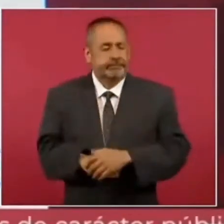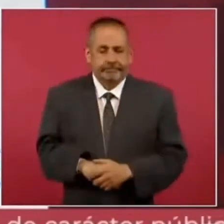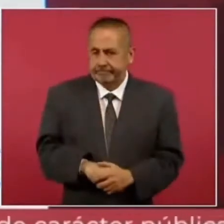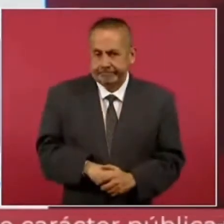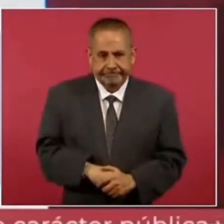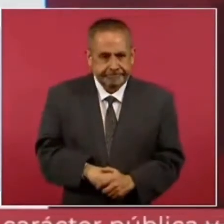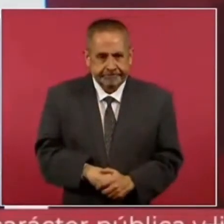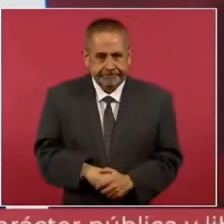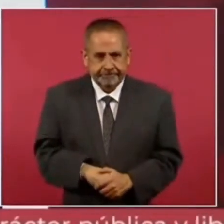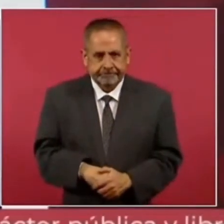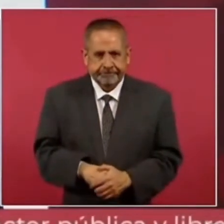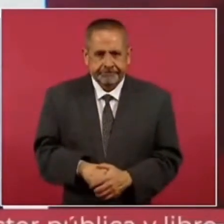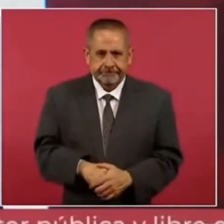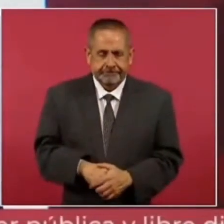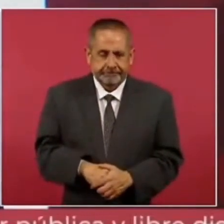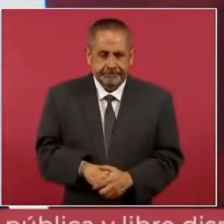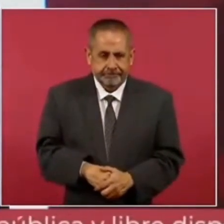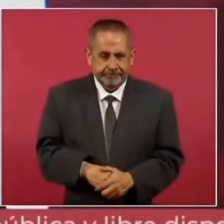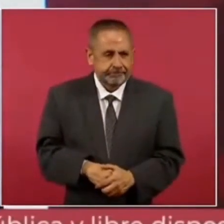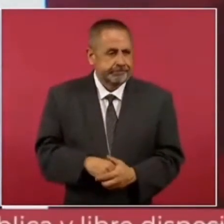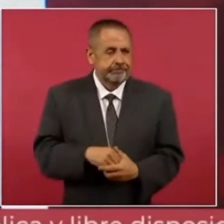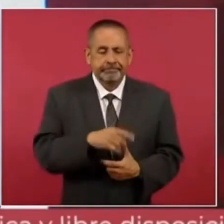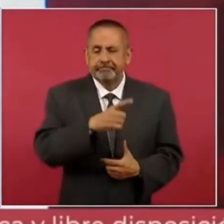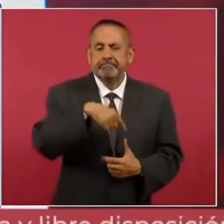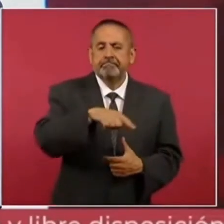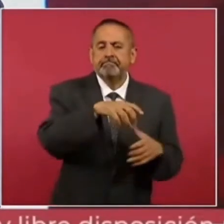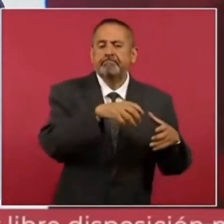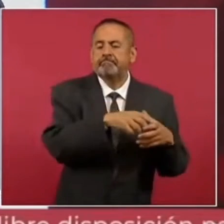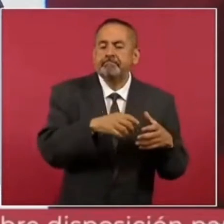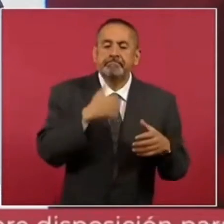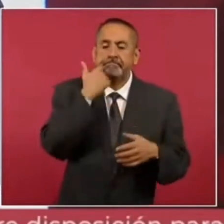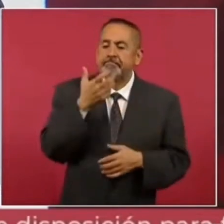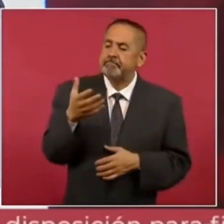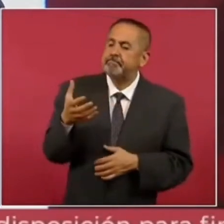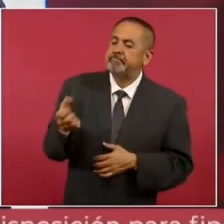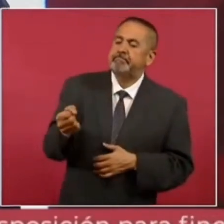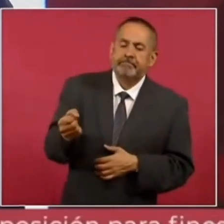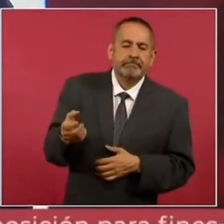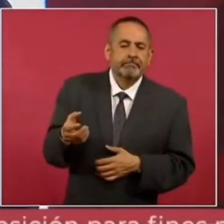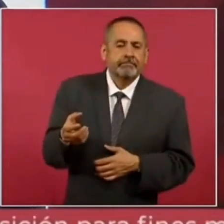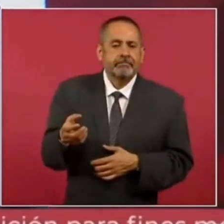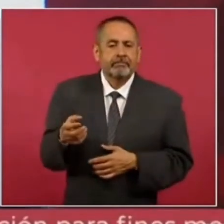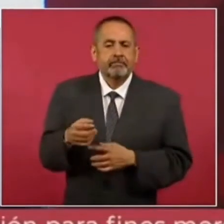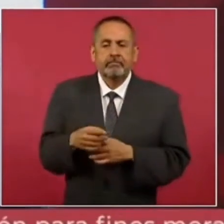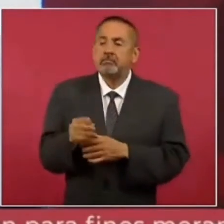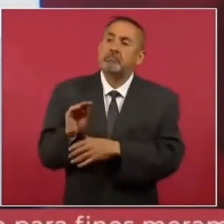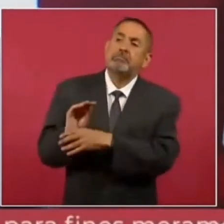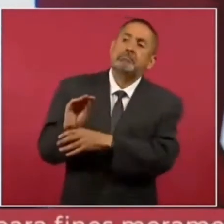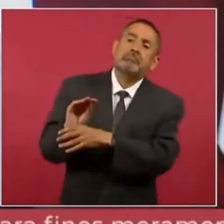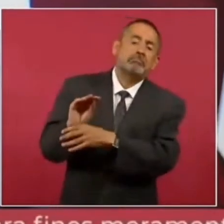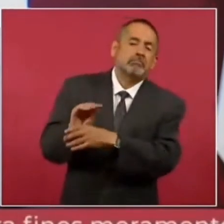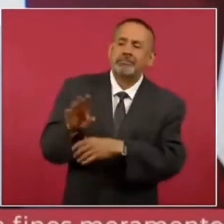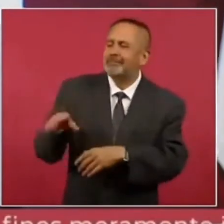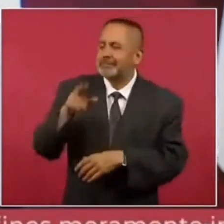Nos tenían o querían tenernos a todos volteando